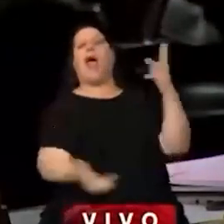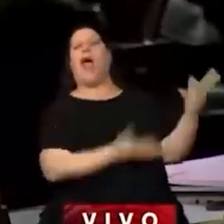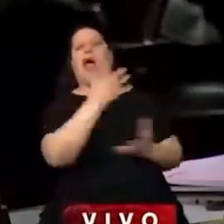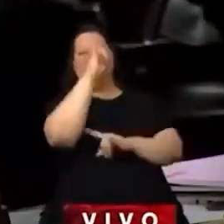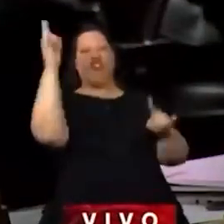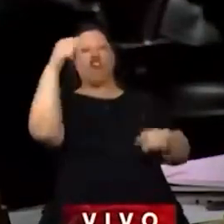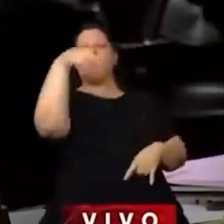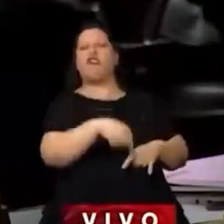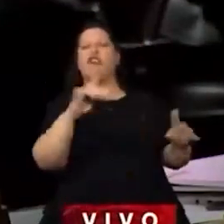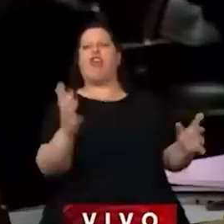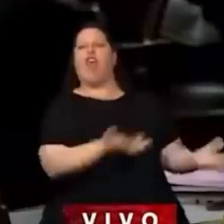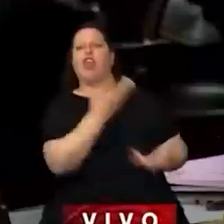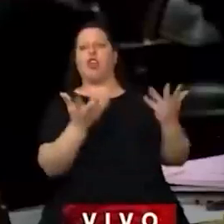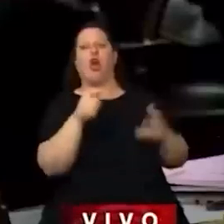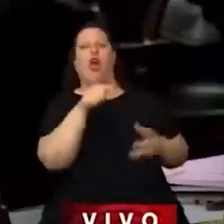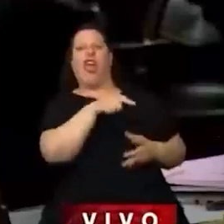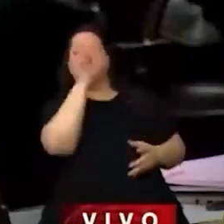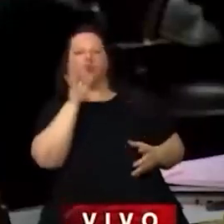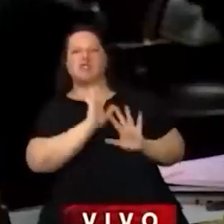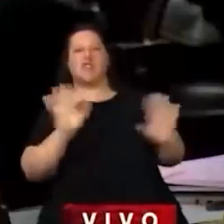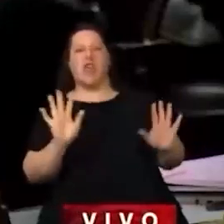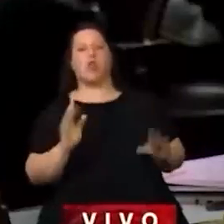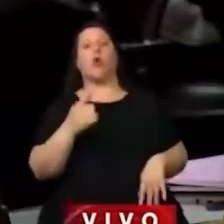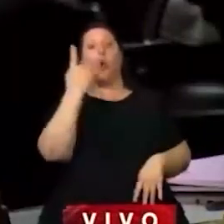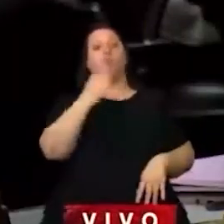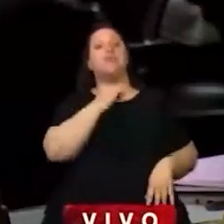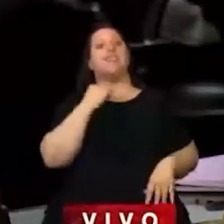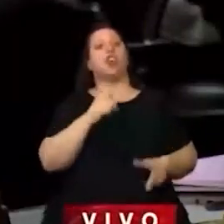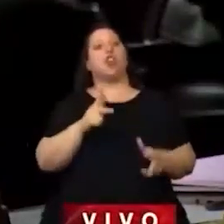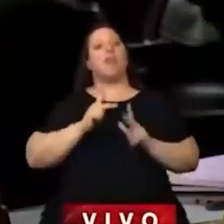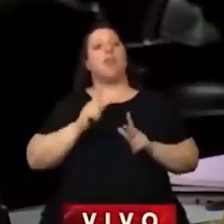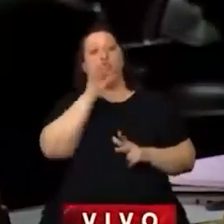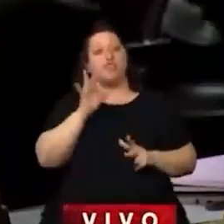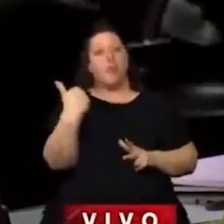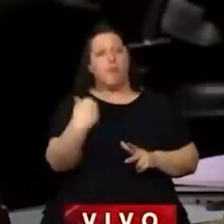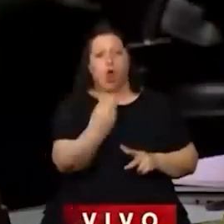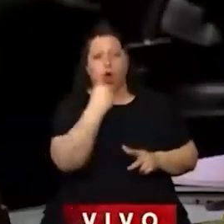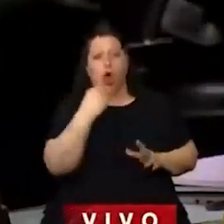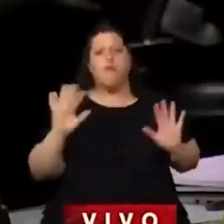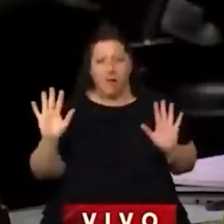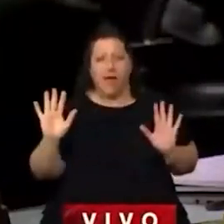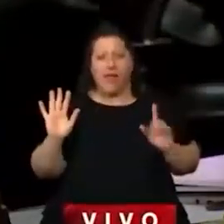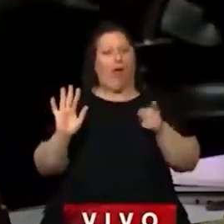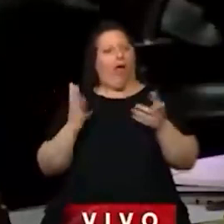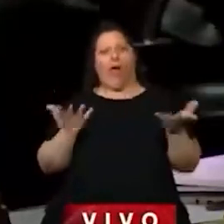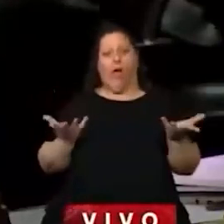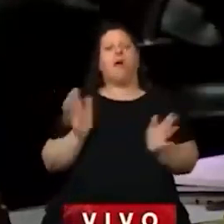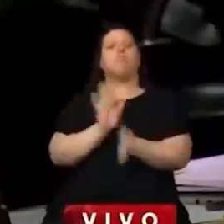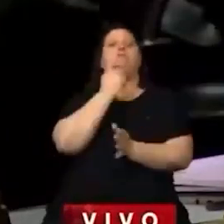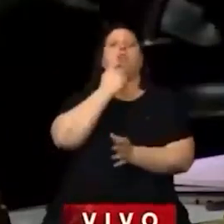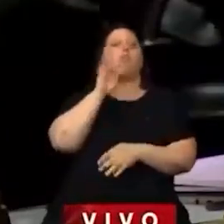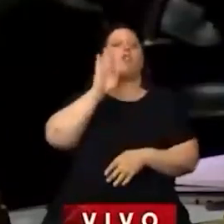cerdo. Aunque un sacerdote me dijo que el cerdo se come y este papa es incomible. Cuando las Torres Gemelas